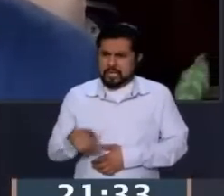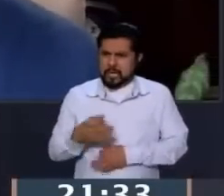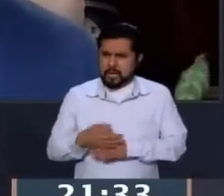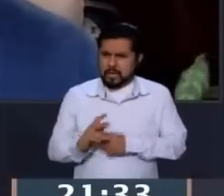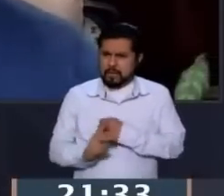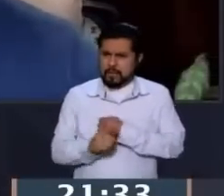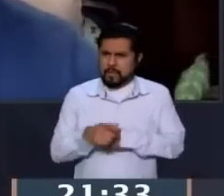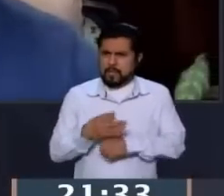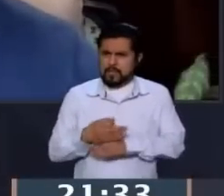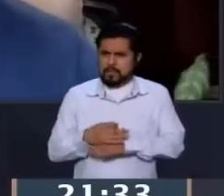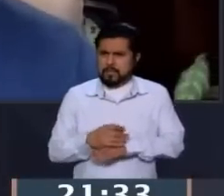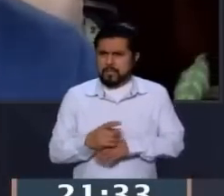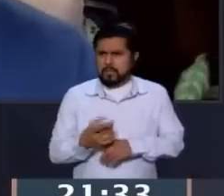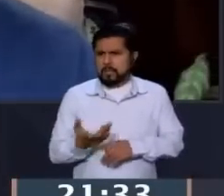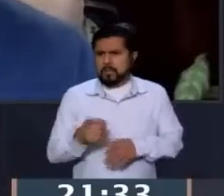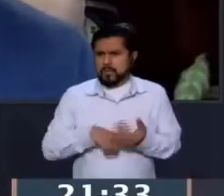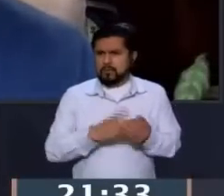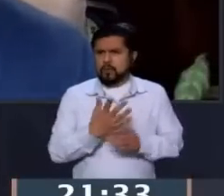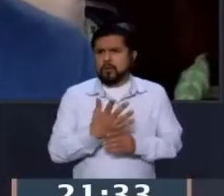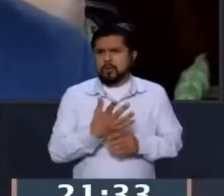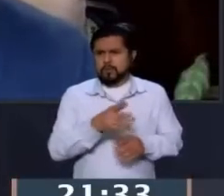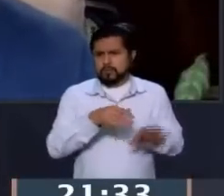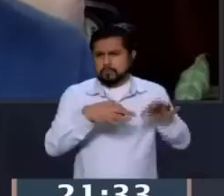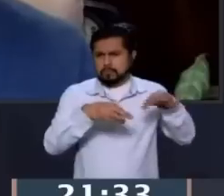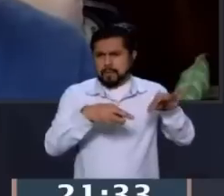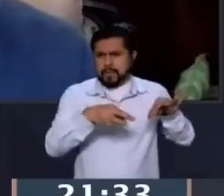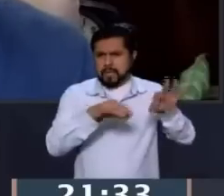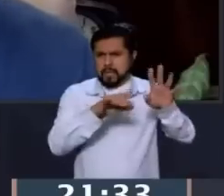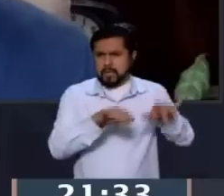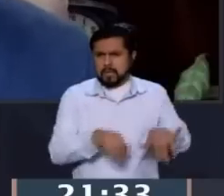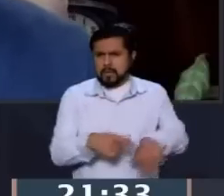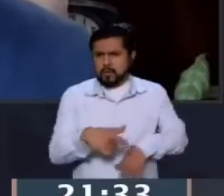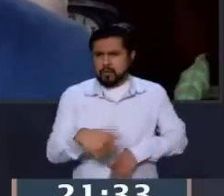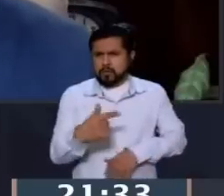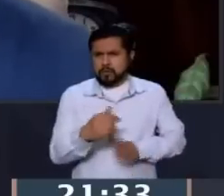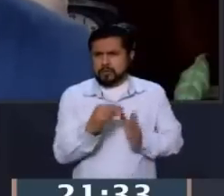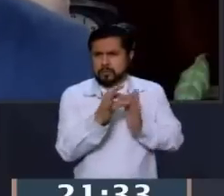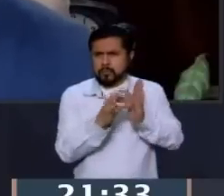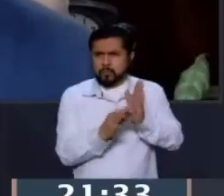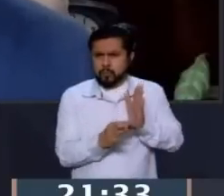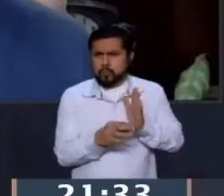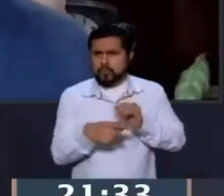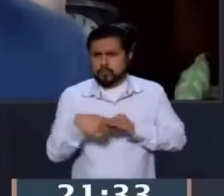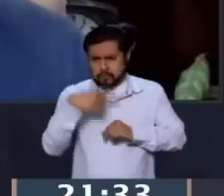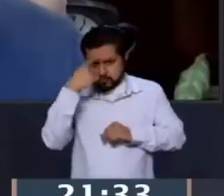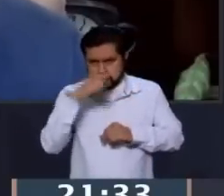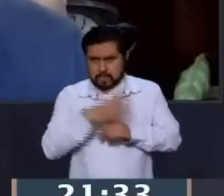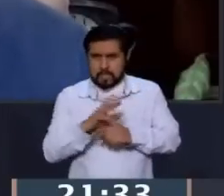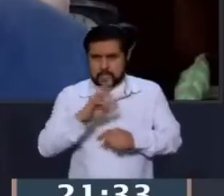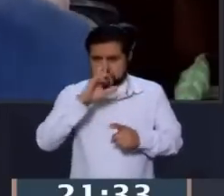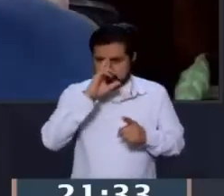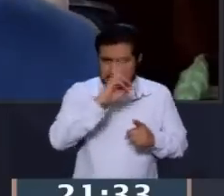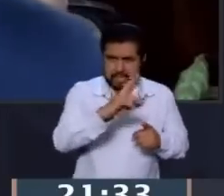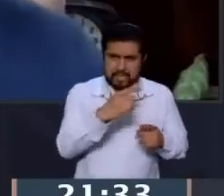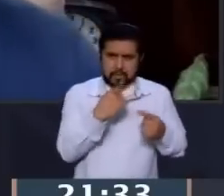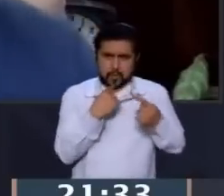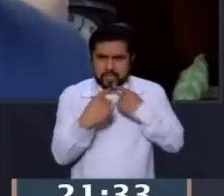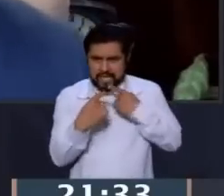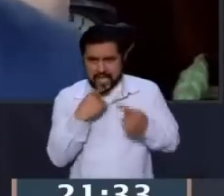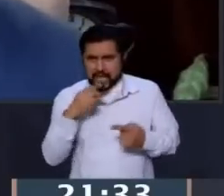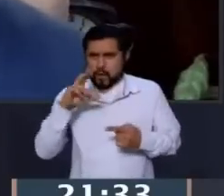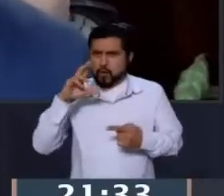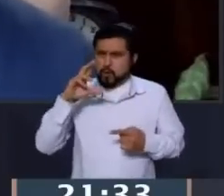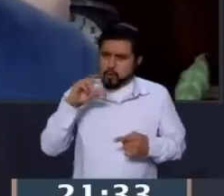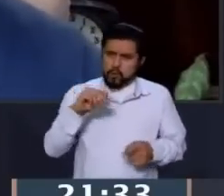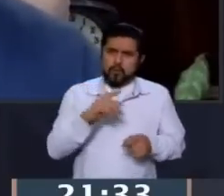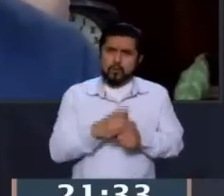dio a conocer en este documento en donde pues habla también de de la soberanía del respeto a El llamamiento al diálogo a no a las armas